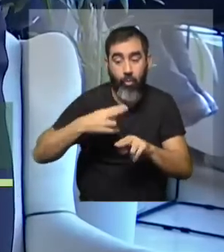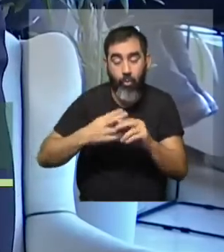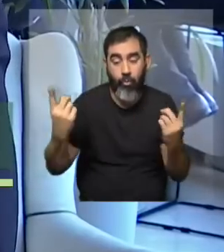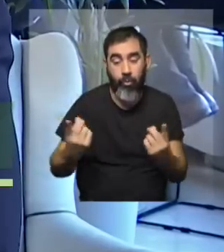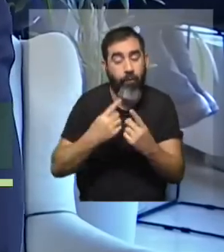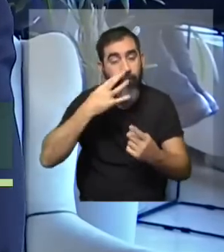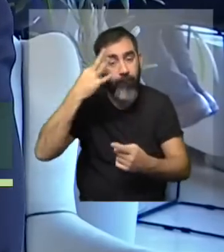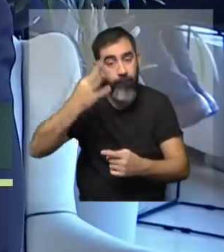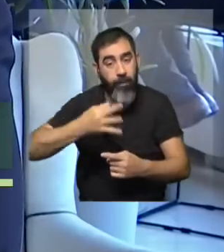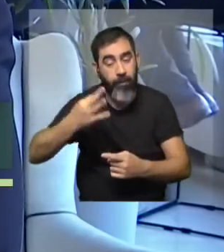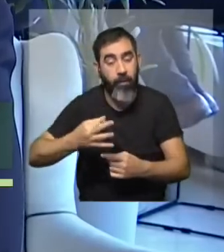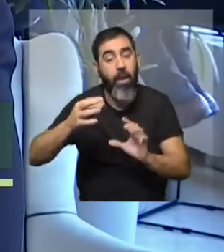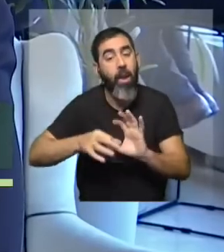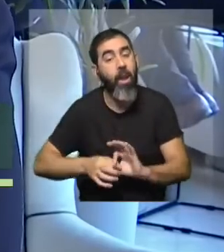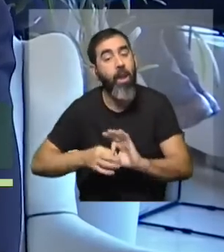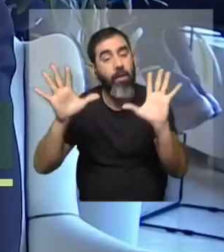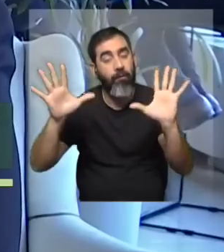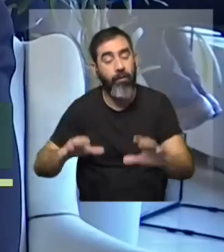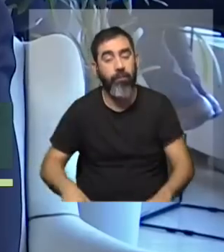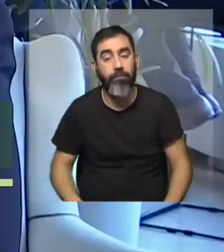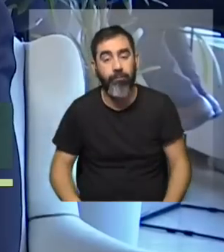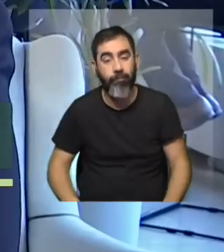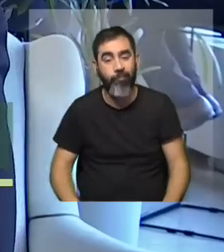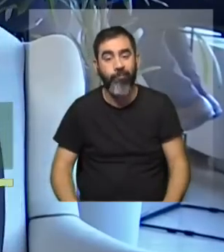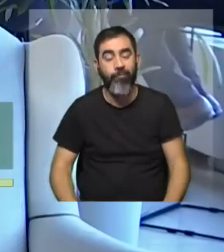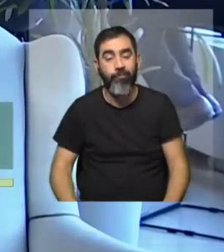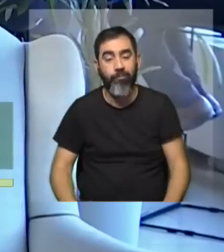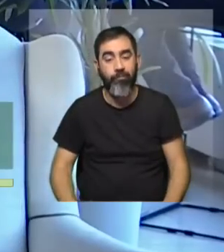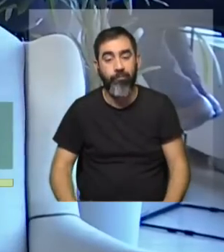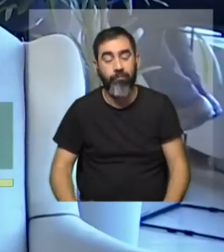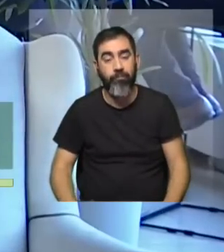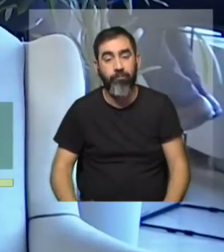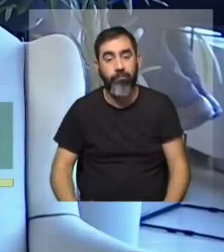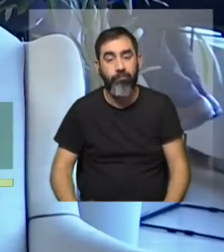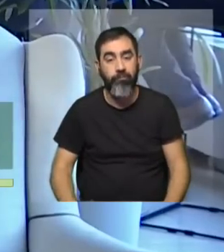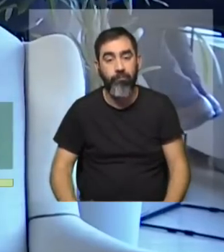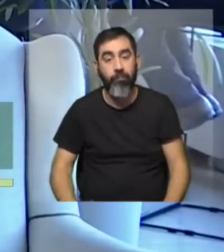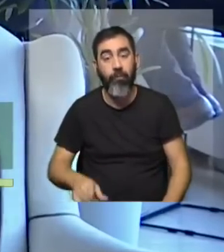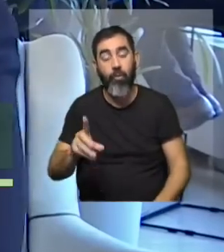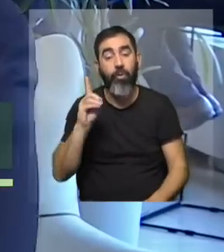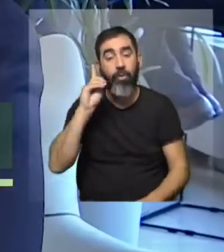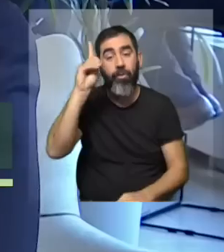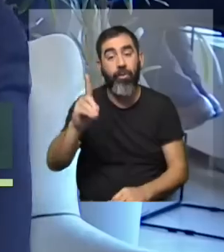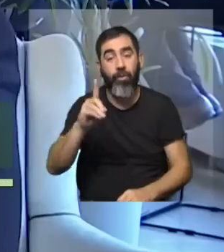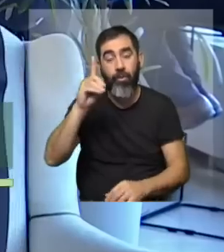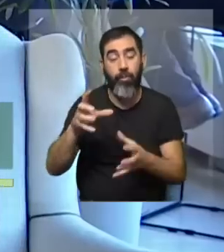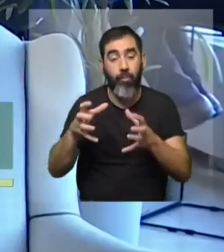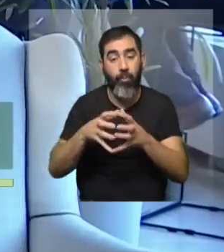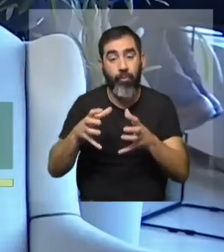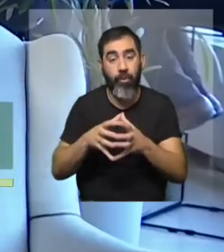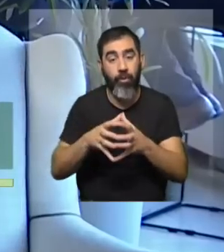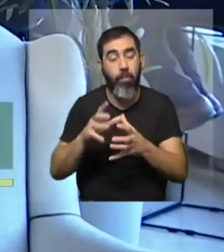con la verdad y con la plena Libertad en el ejercicio pleno de sus derechos por último no puedo evitar fuiste diputado por el frente para la victoria